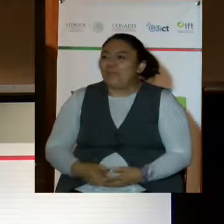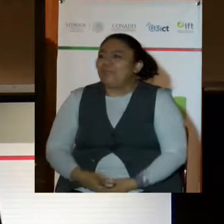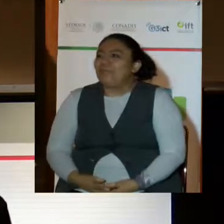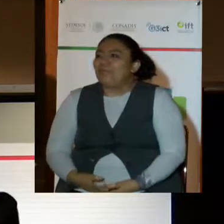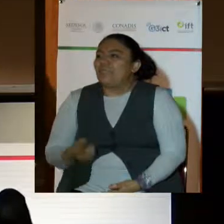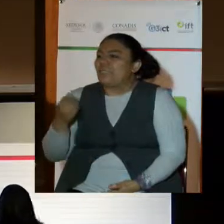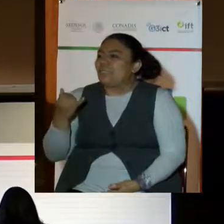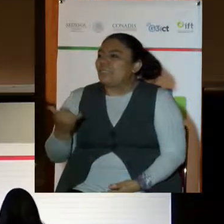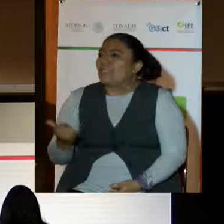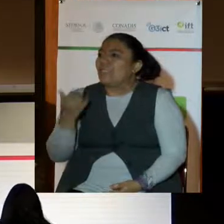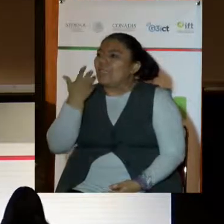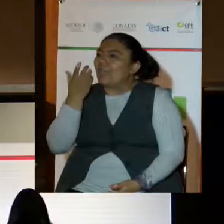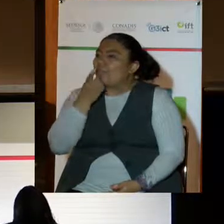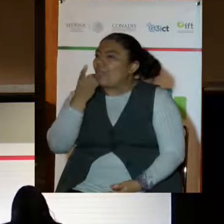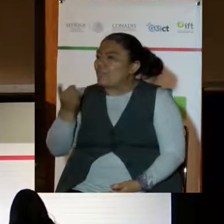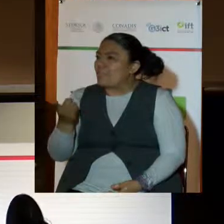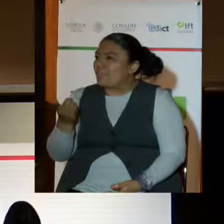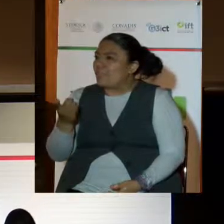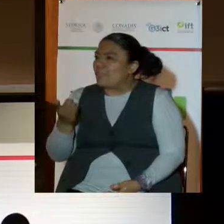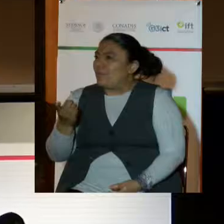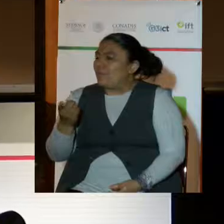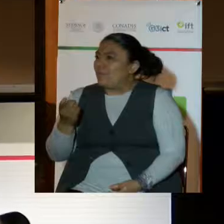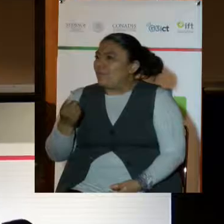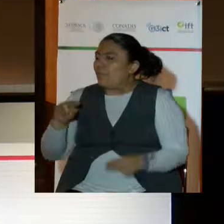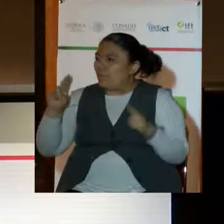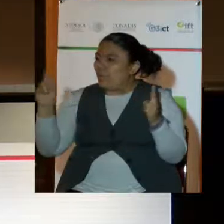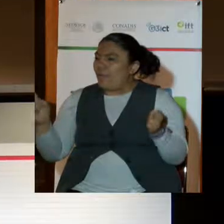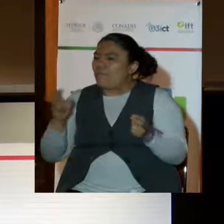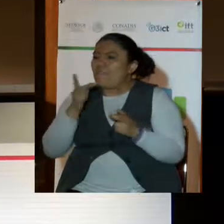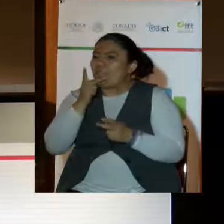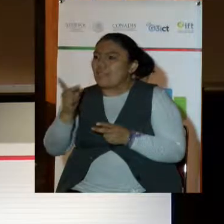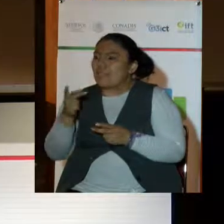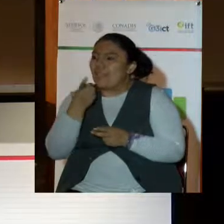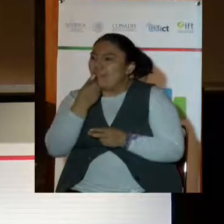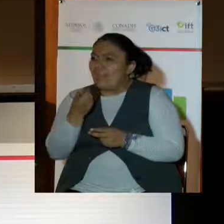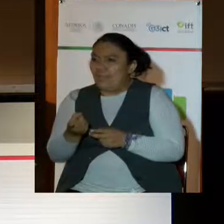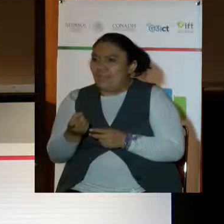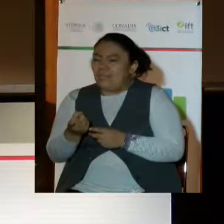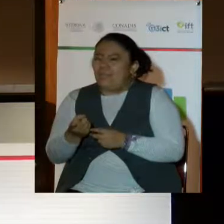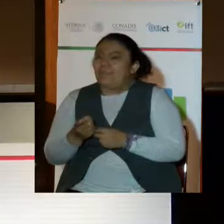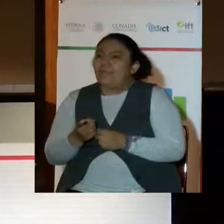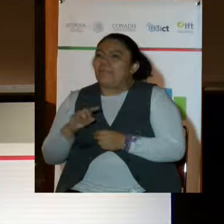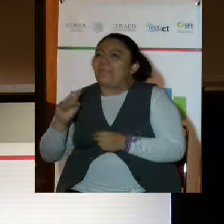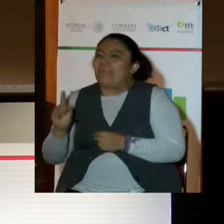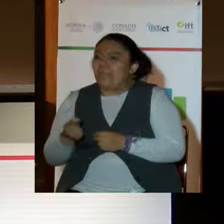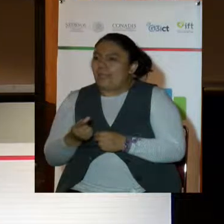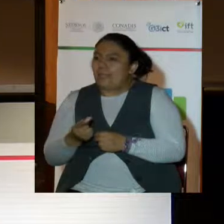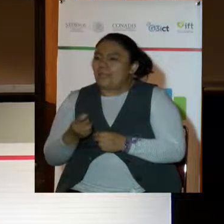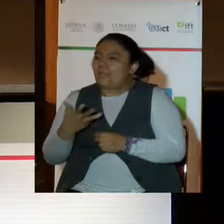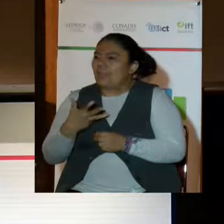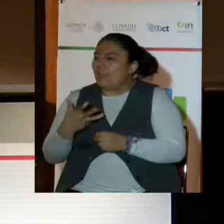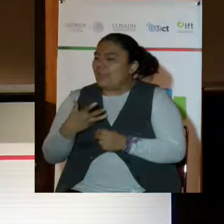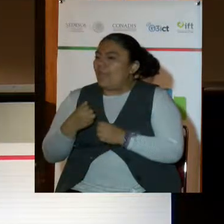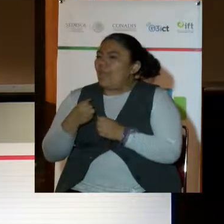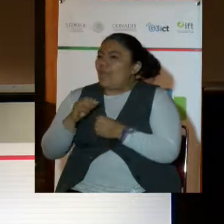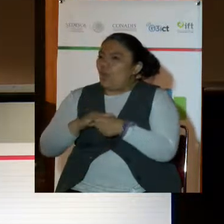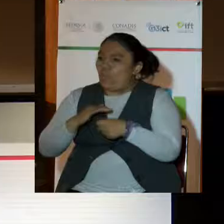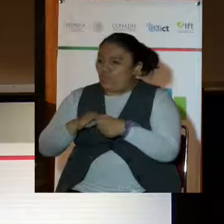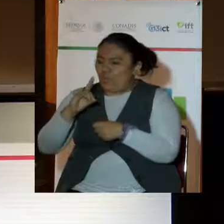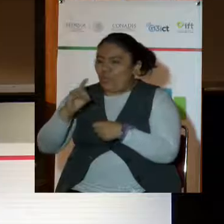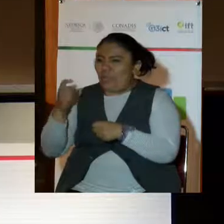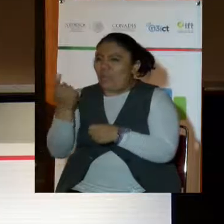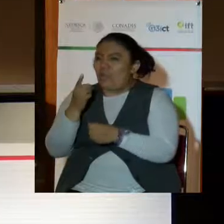Y quiero rescatar una frase contundente que dijiste, Adriana, que es tener la convicción de que